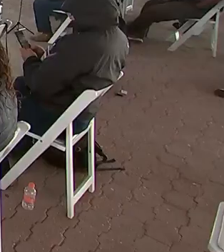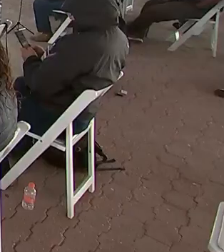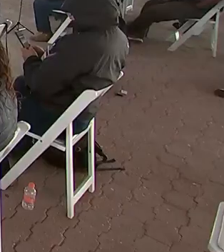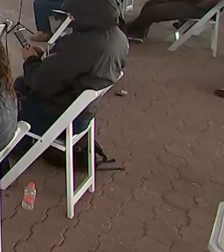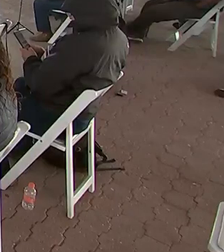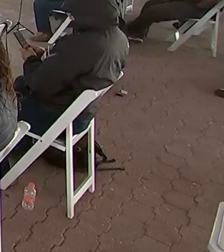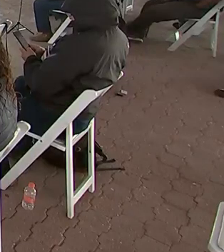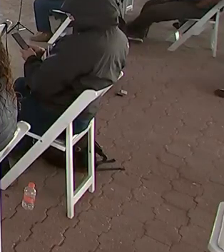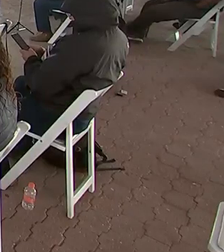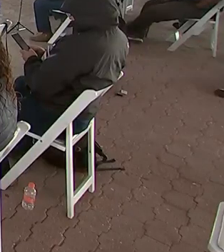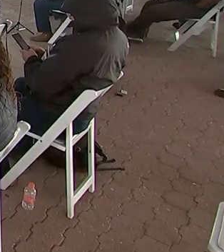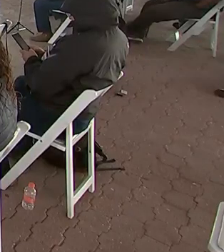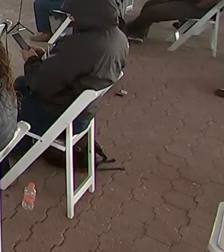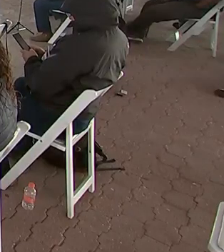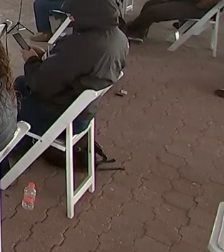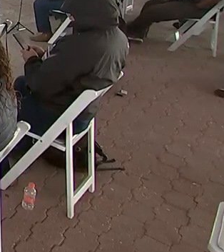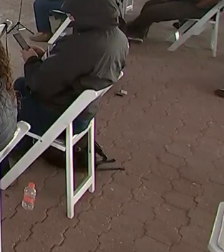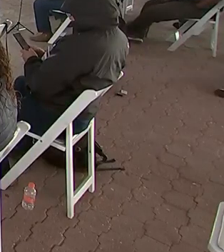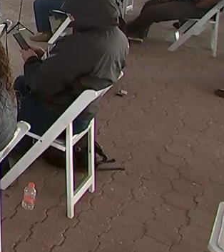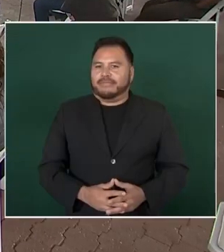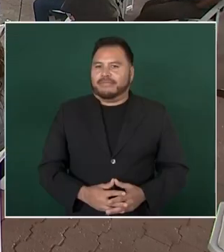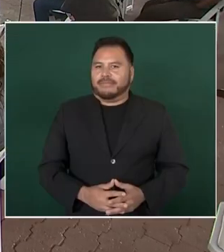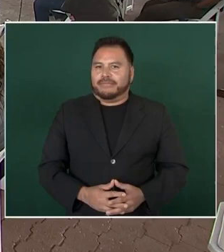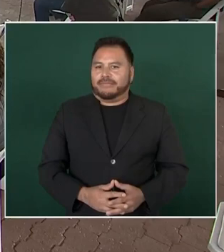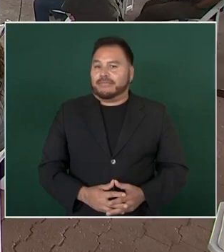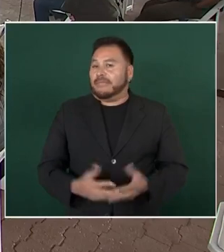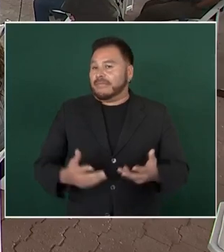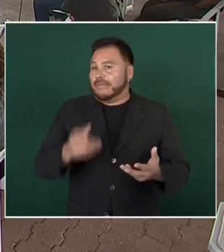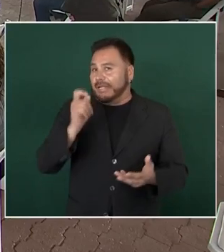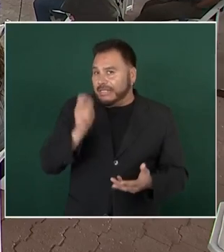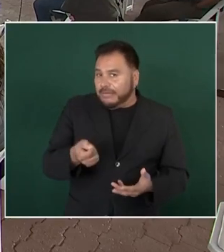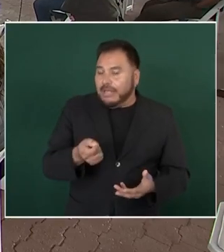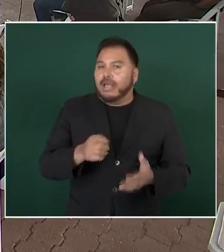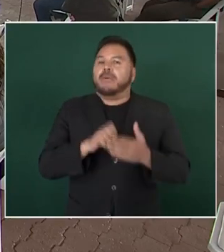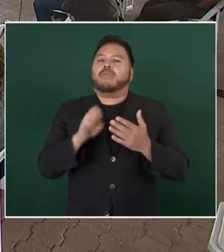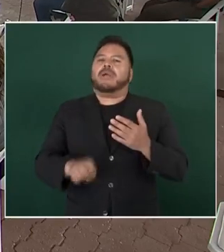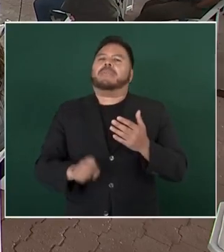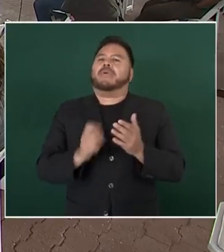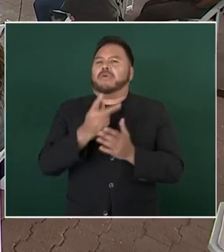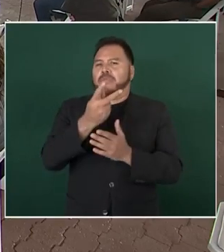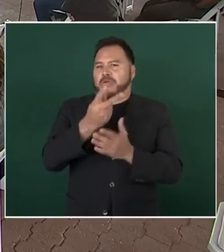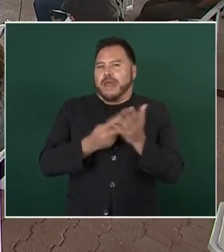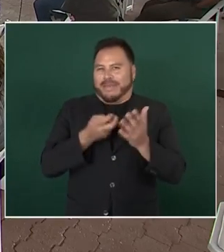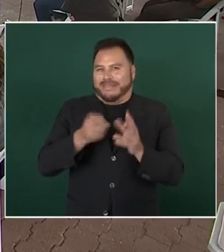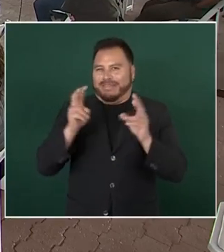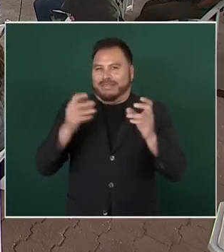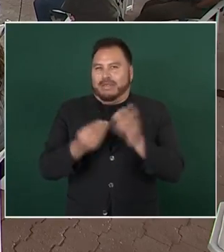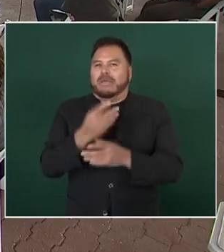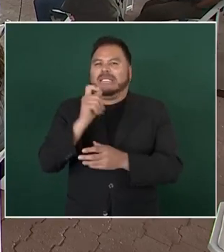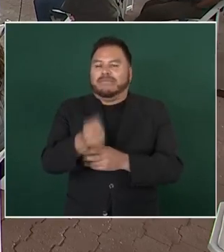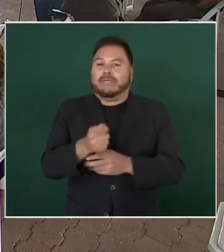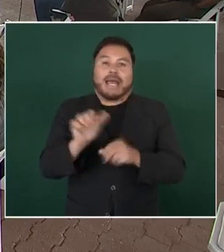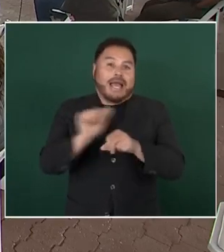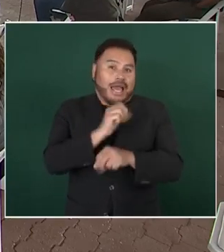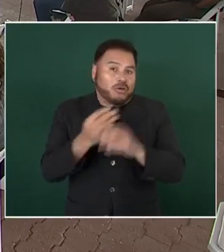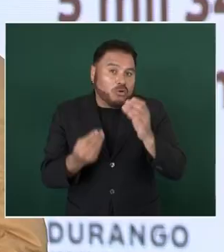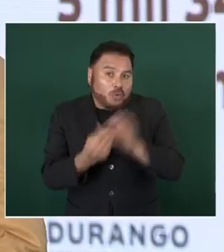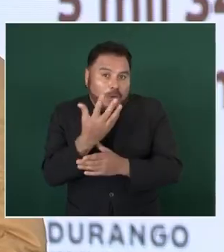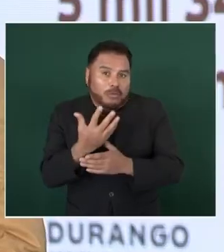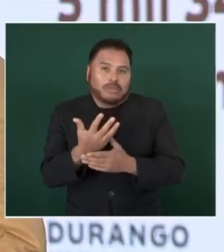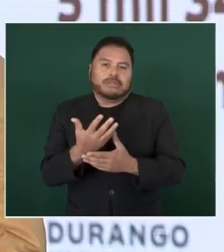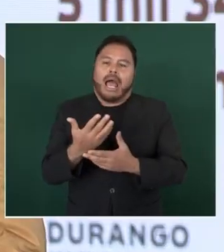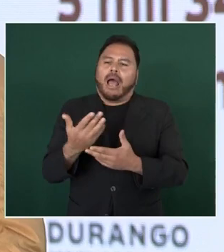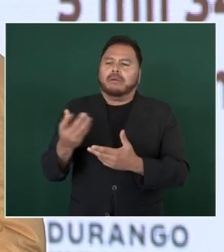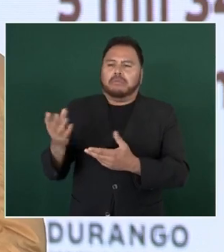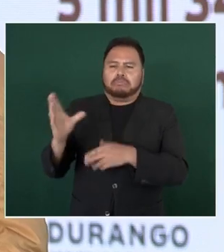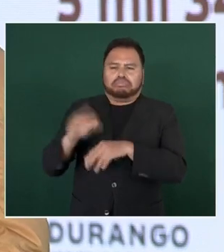que con este programa se regularicen vehículos nuevos, todos son